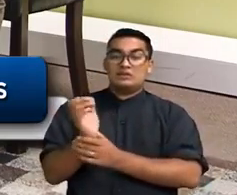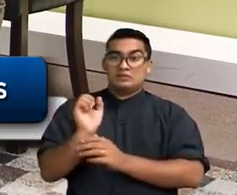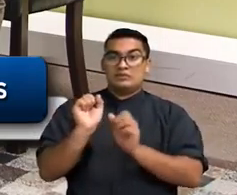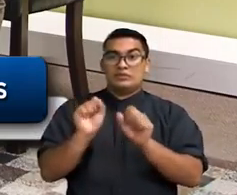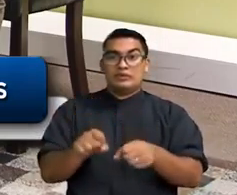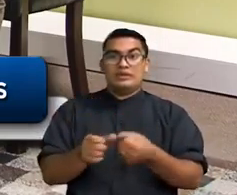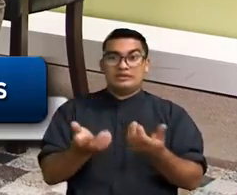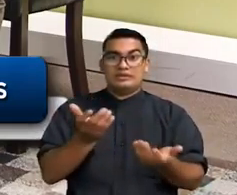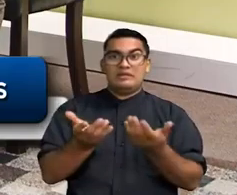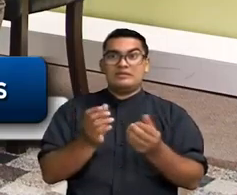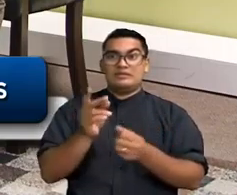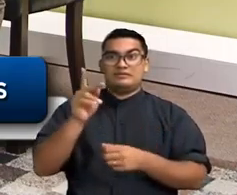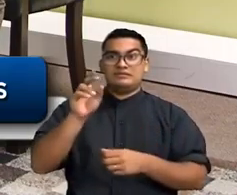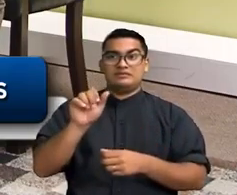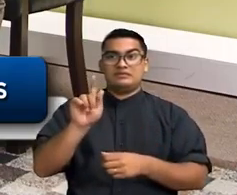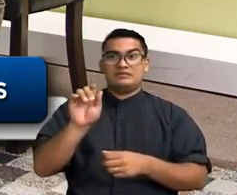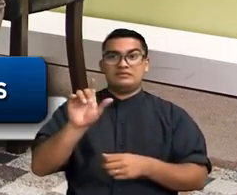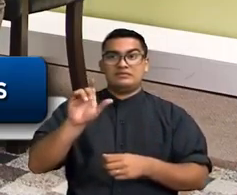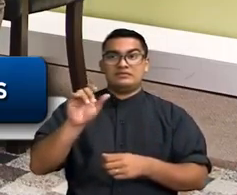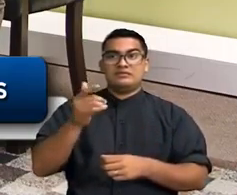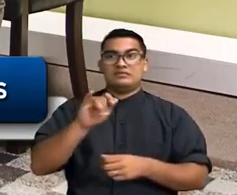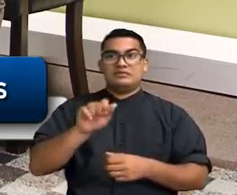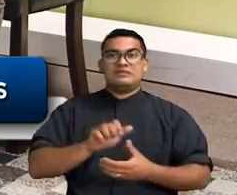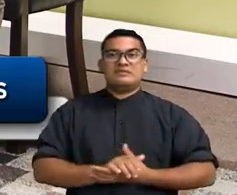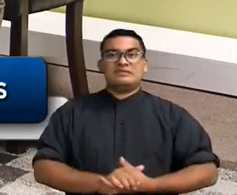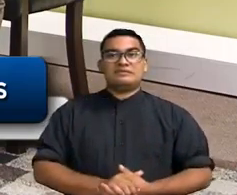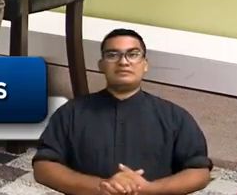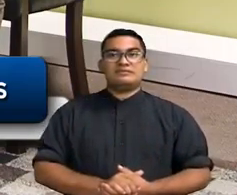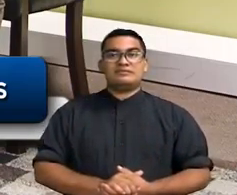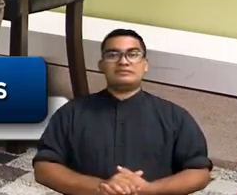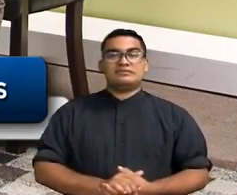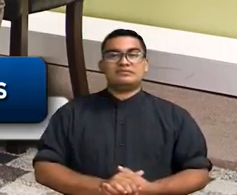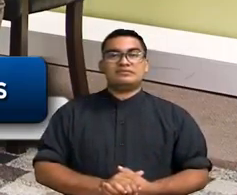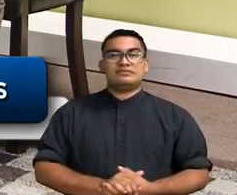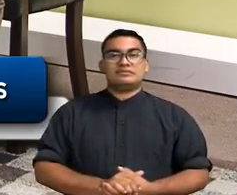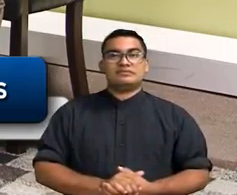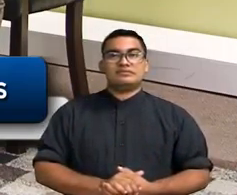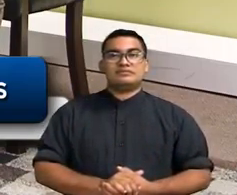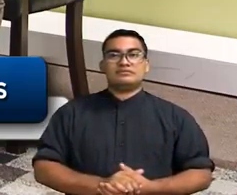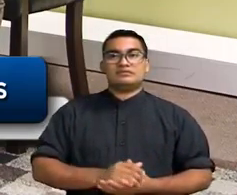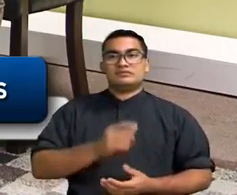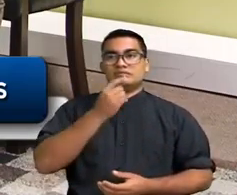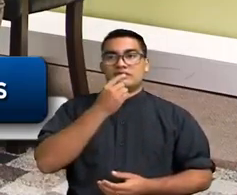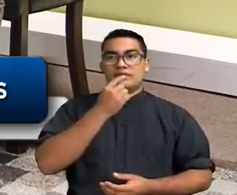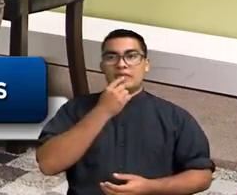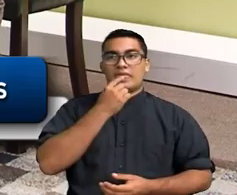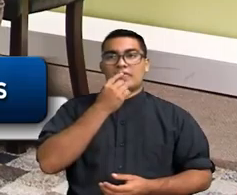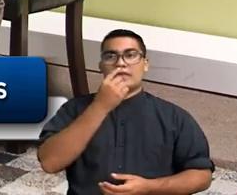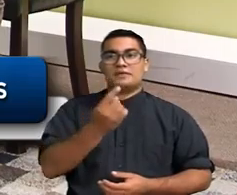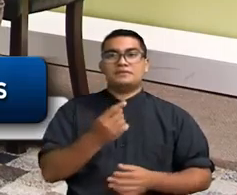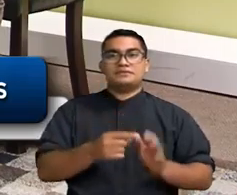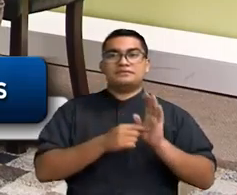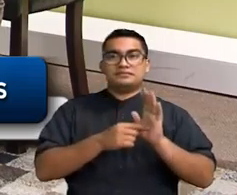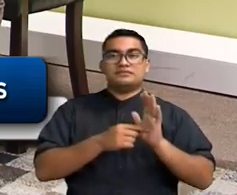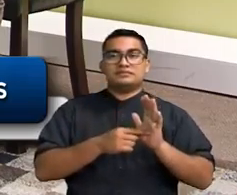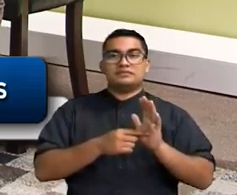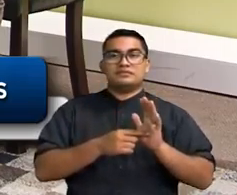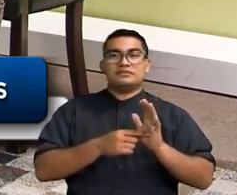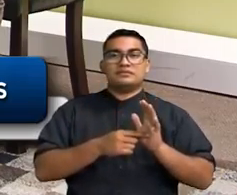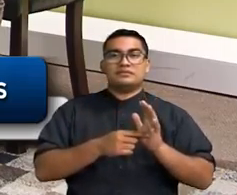doctor, esta patología? Normalmente el calor no, sino el movimiento